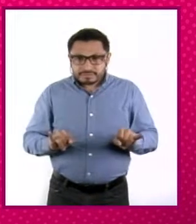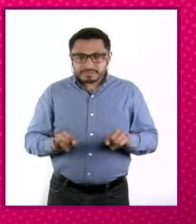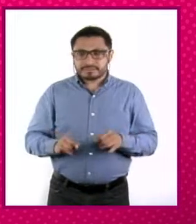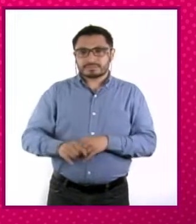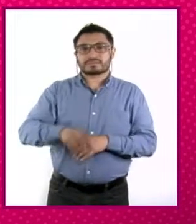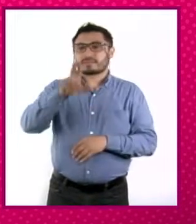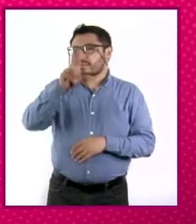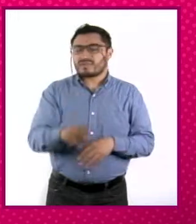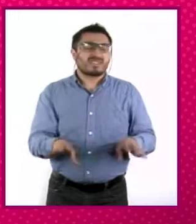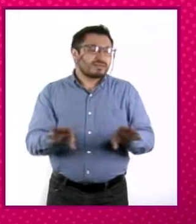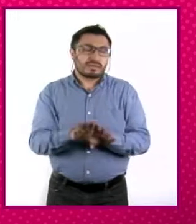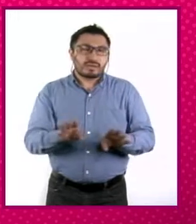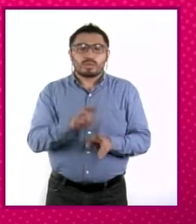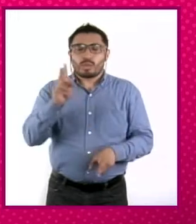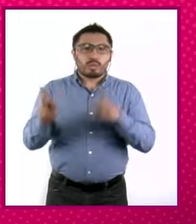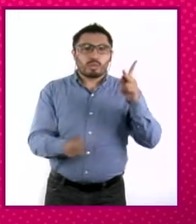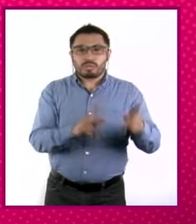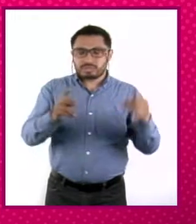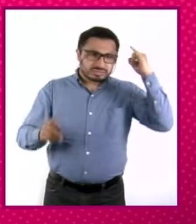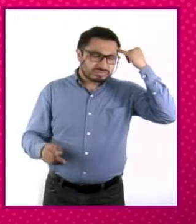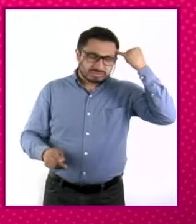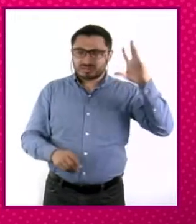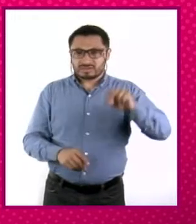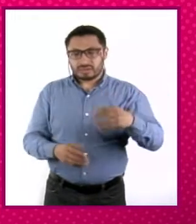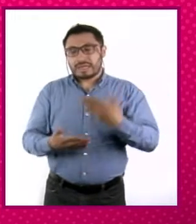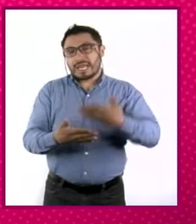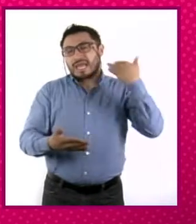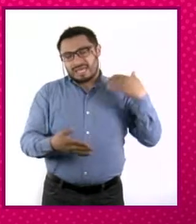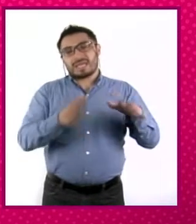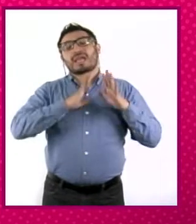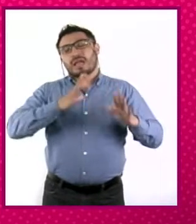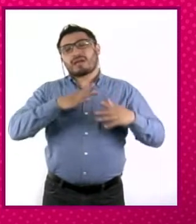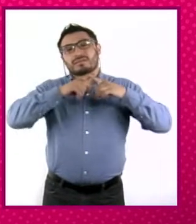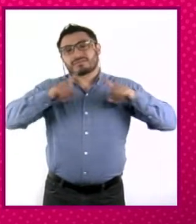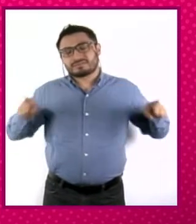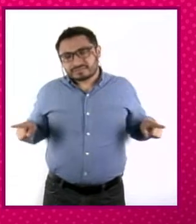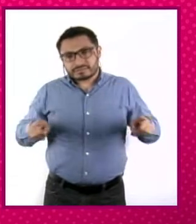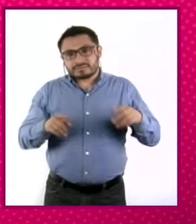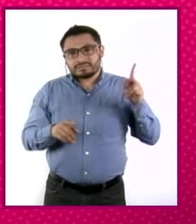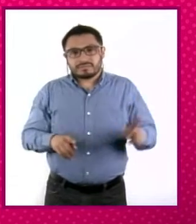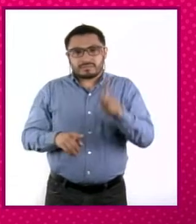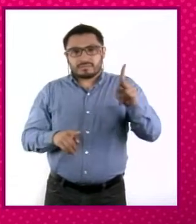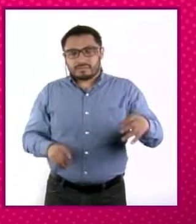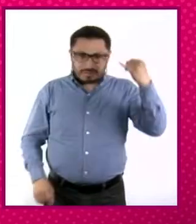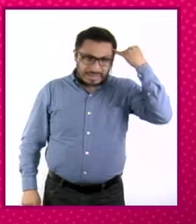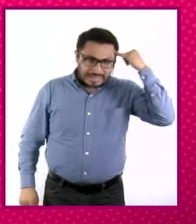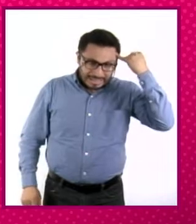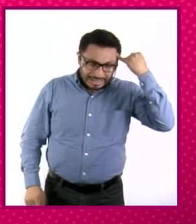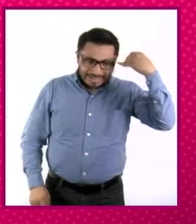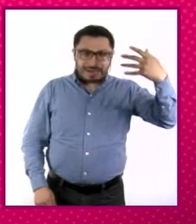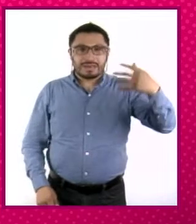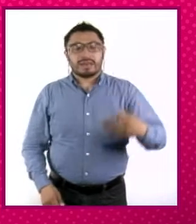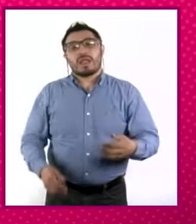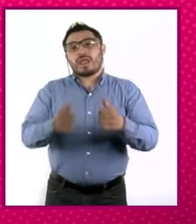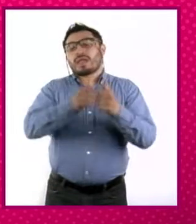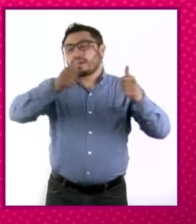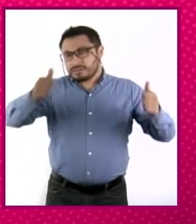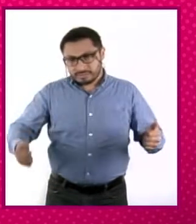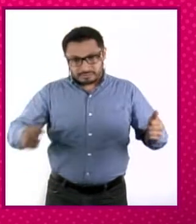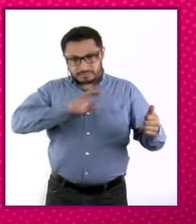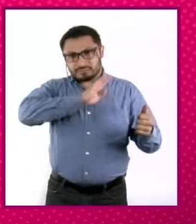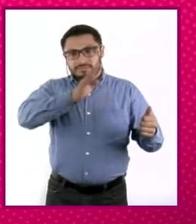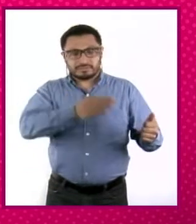se hablaba tanto de pueblos indios, antes sí estaba separado el pueblo del indio durante la colonia de los españoles, de